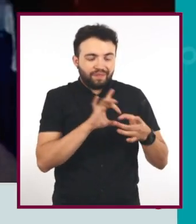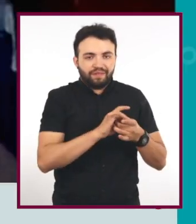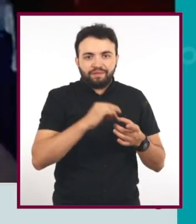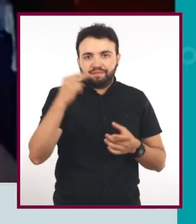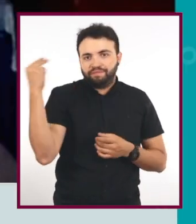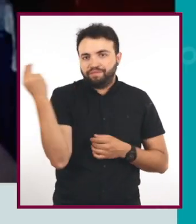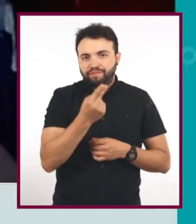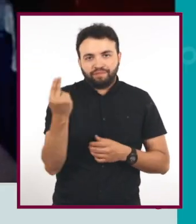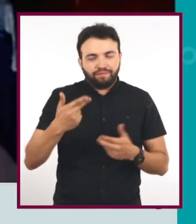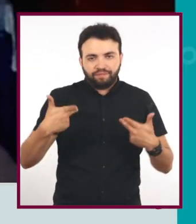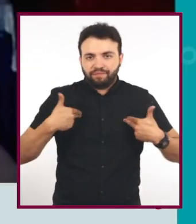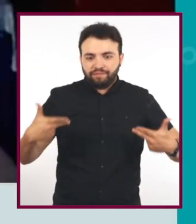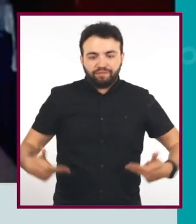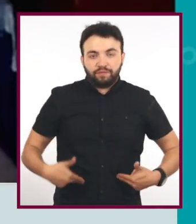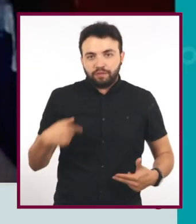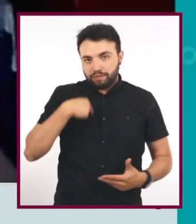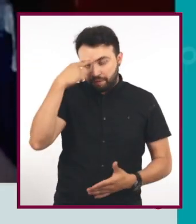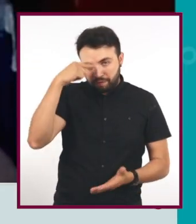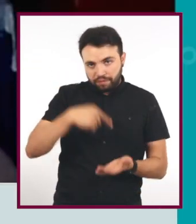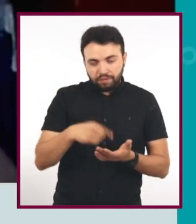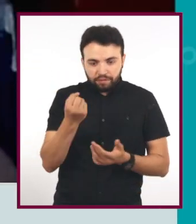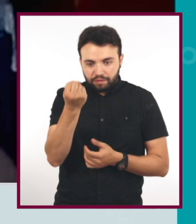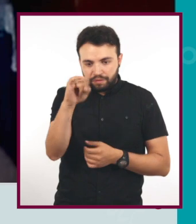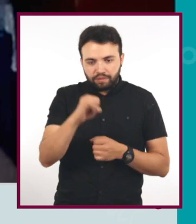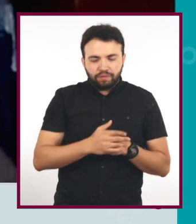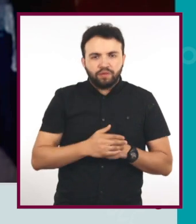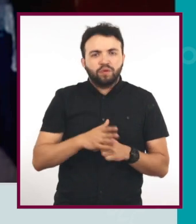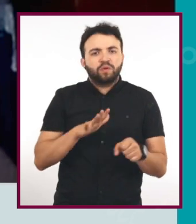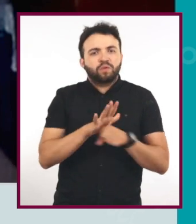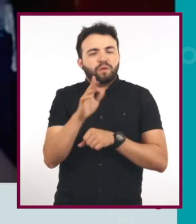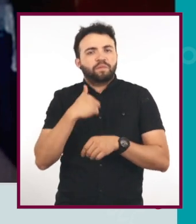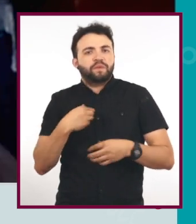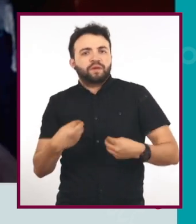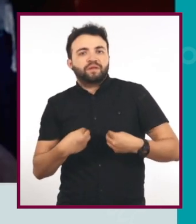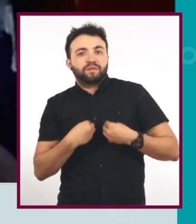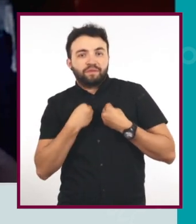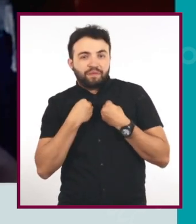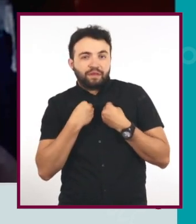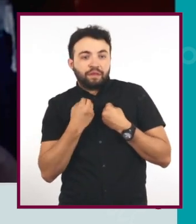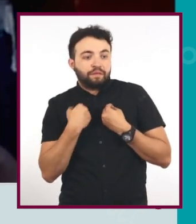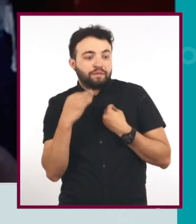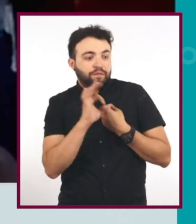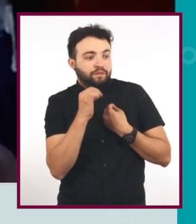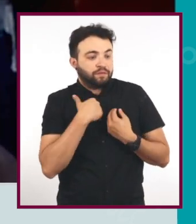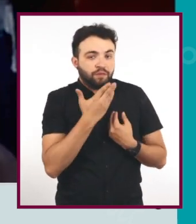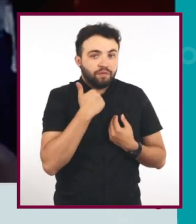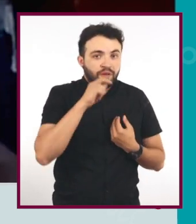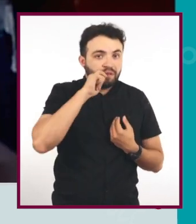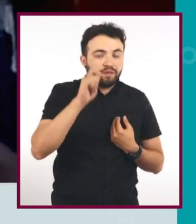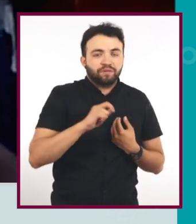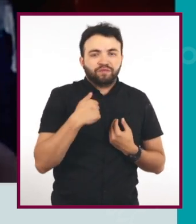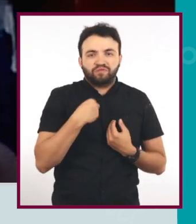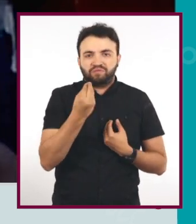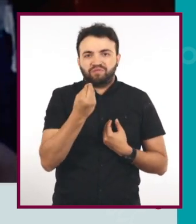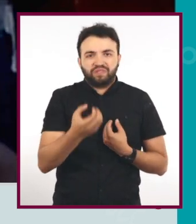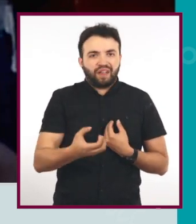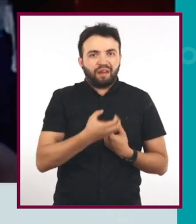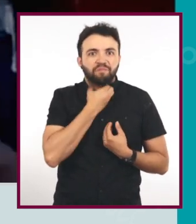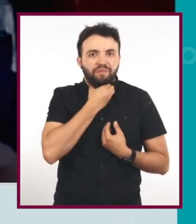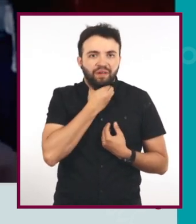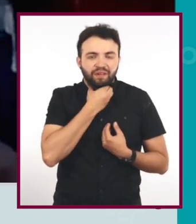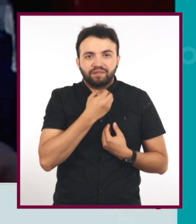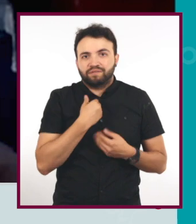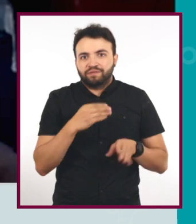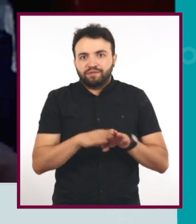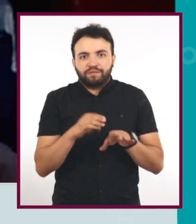Las amistades son un vínculo que es necesario en la vida de un humano, lo considero yo así. En el ámbito de que, a cómo sería mi vida, sería muy amarga en